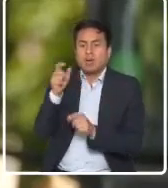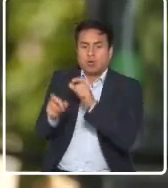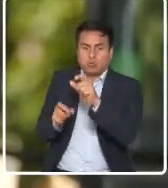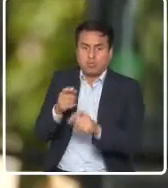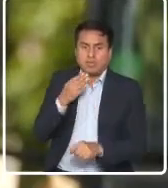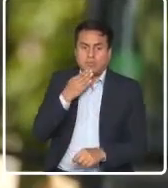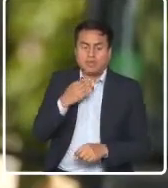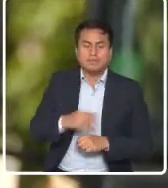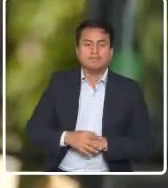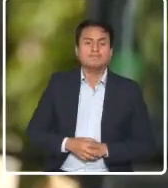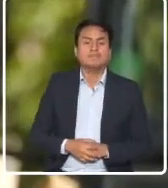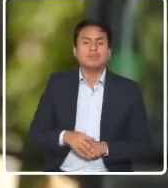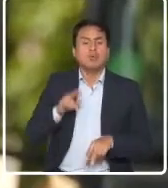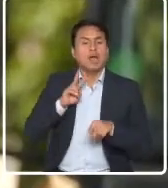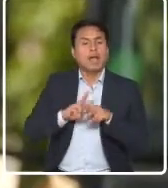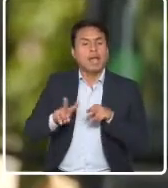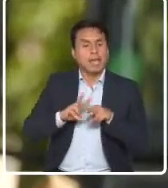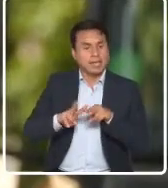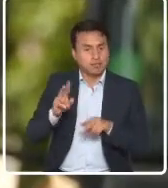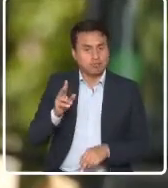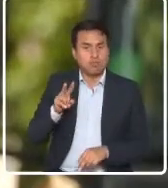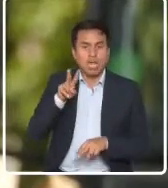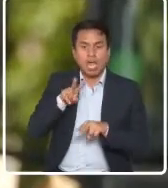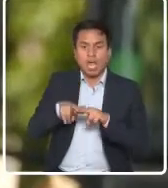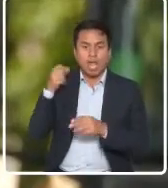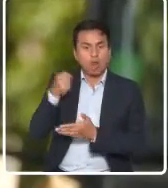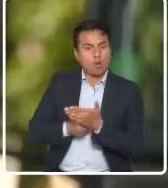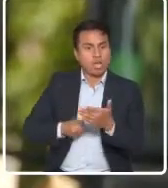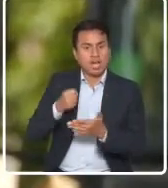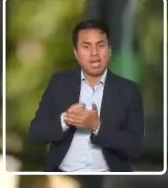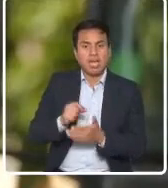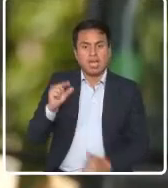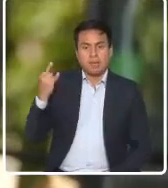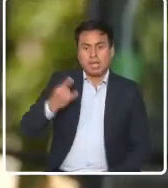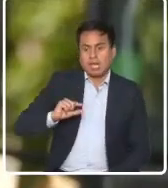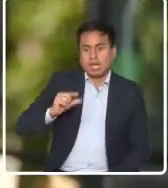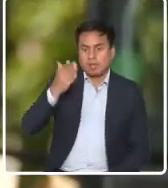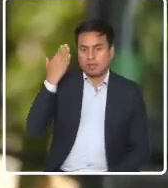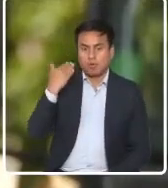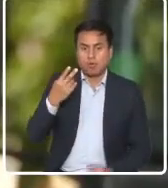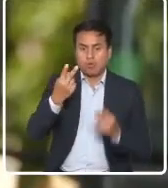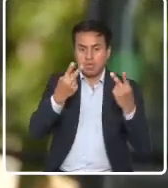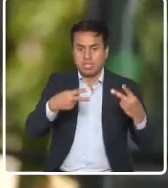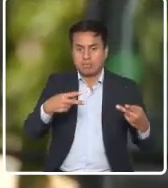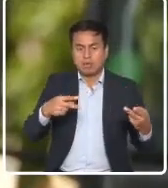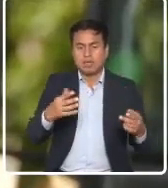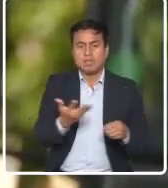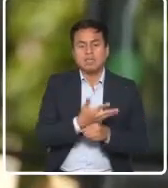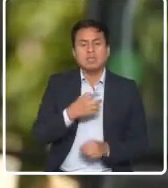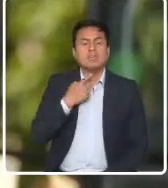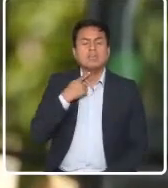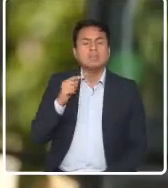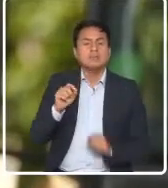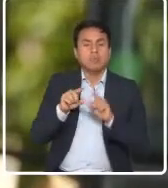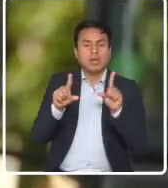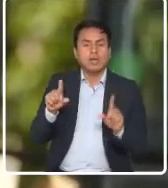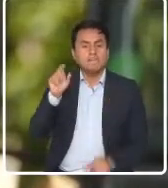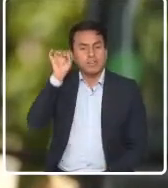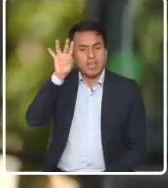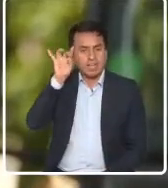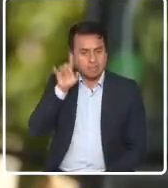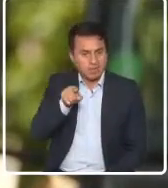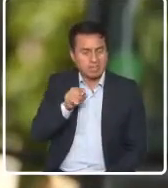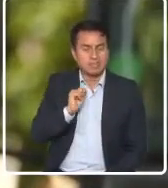otros. Lo han hecho de manera heroica en la emergencia reciente que azotó a Viña del Mar, a Quilpué, Villa Alemana.